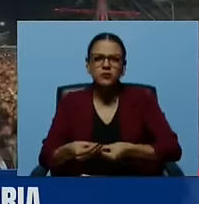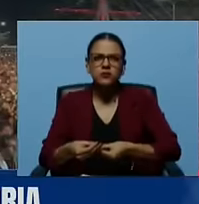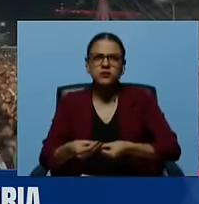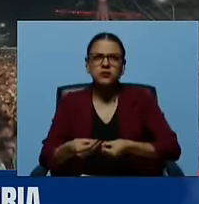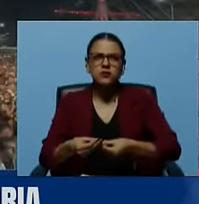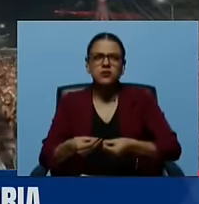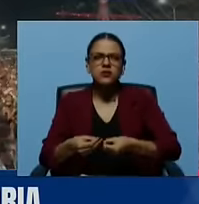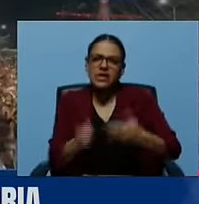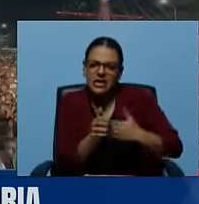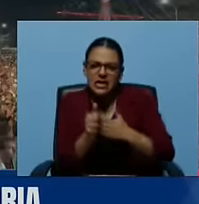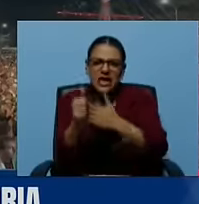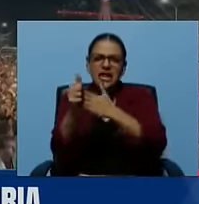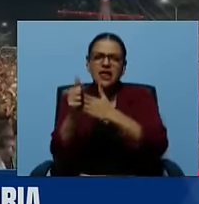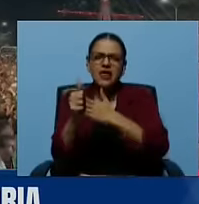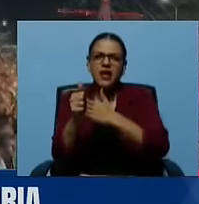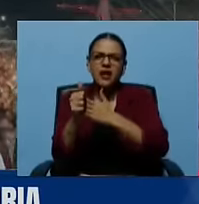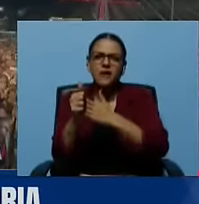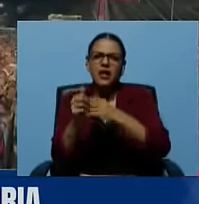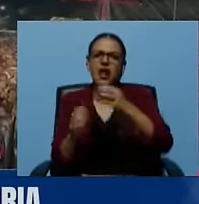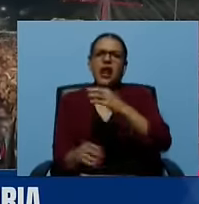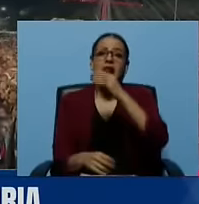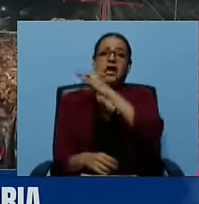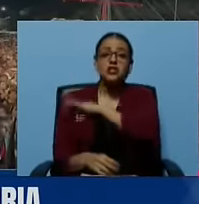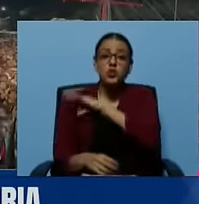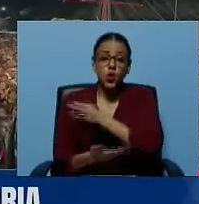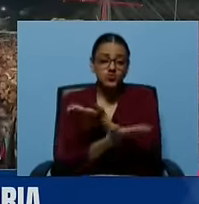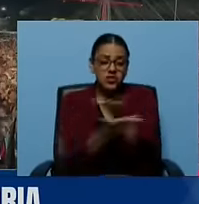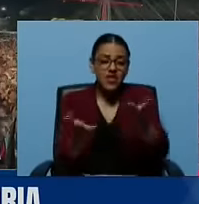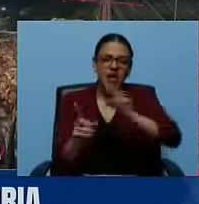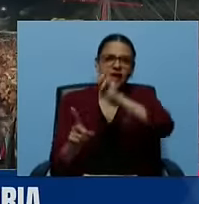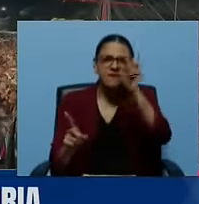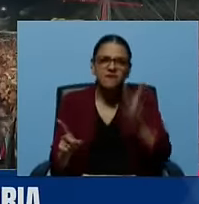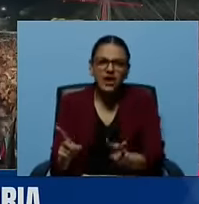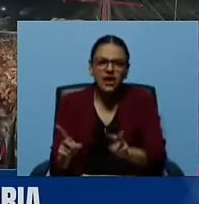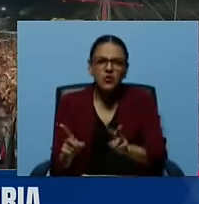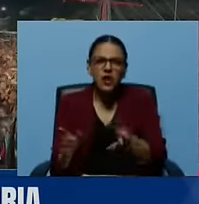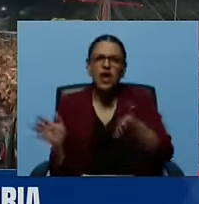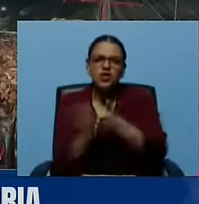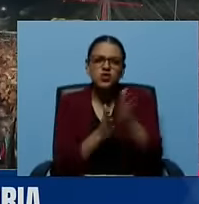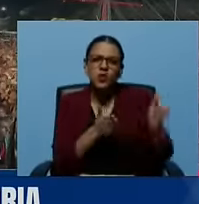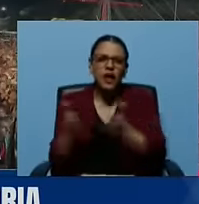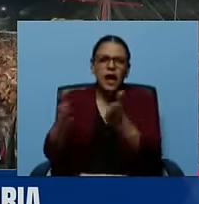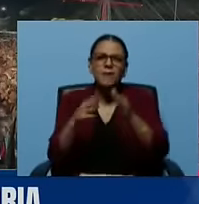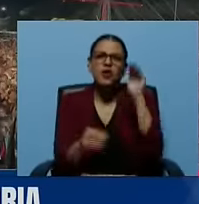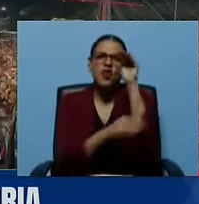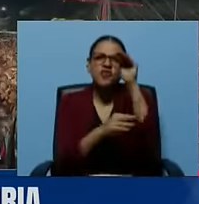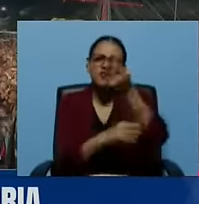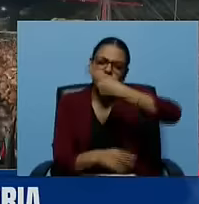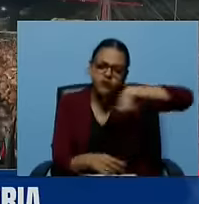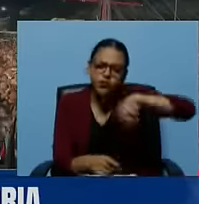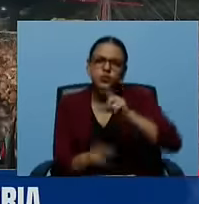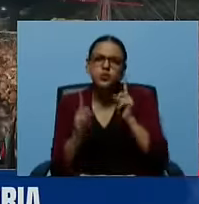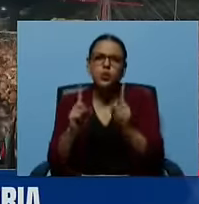y lidere la sociedad venezolana hacia su futuro, hacia su destino.